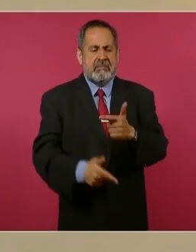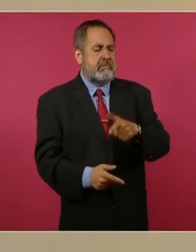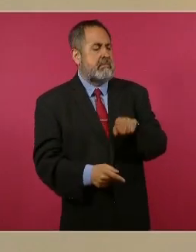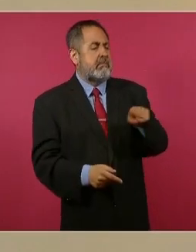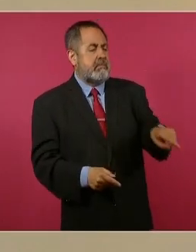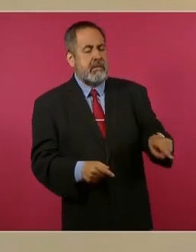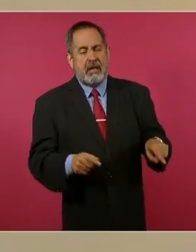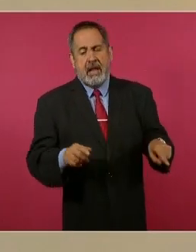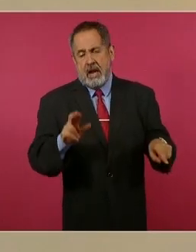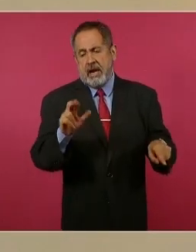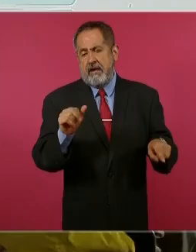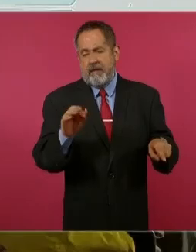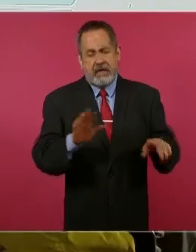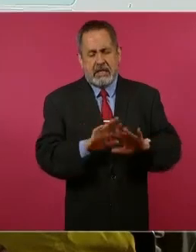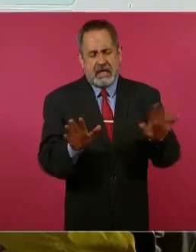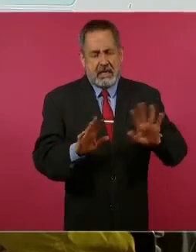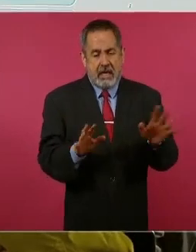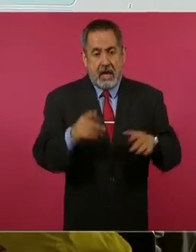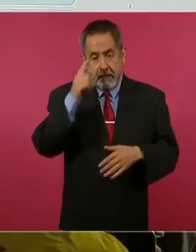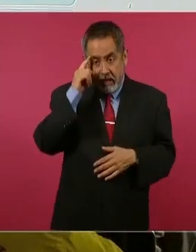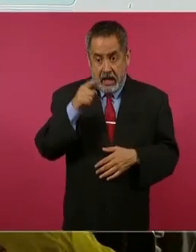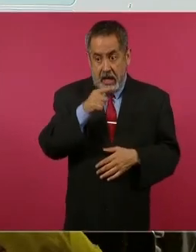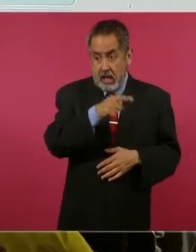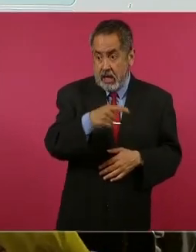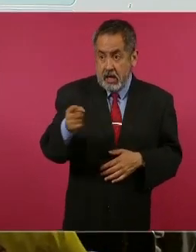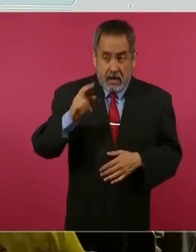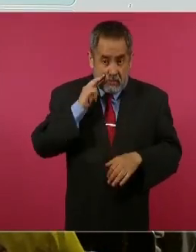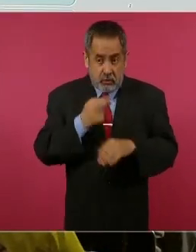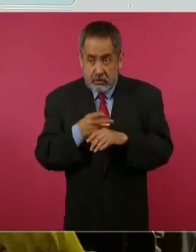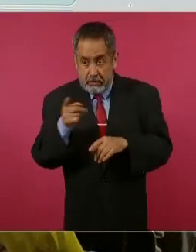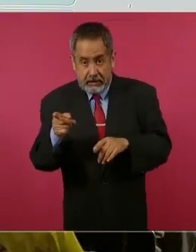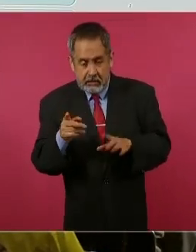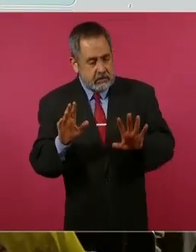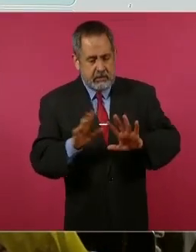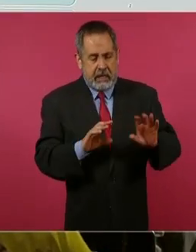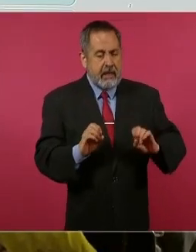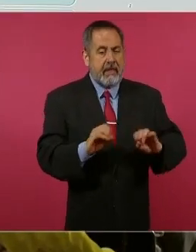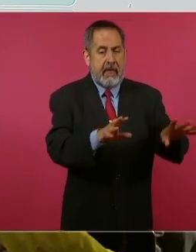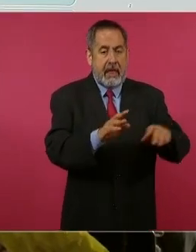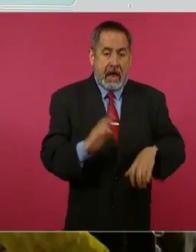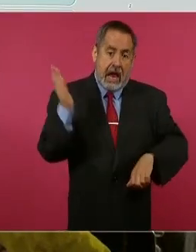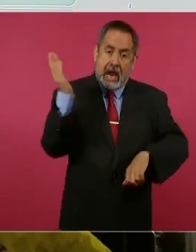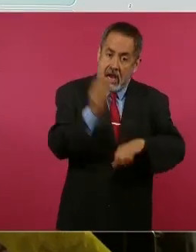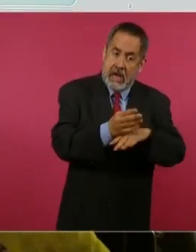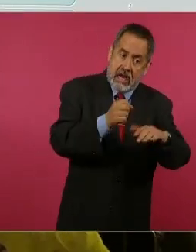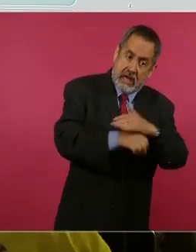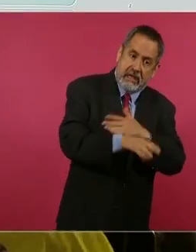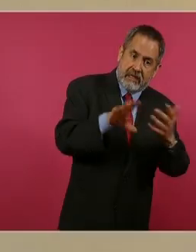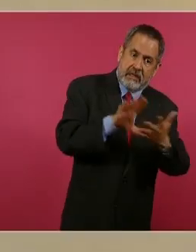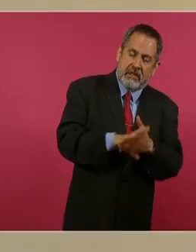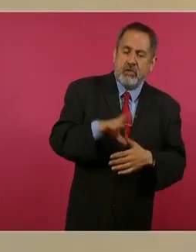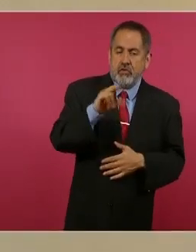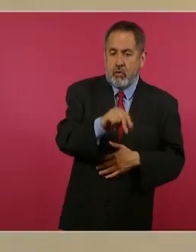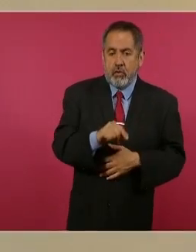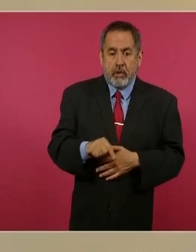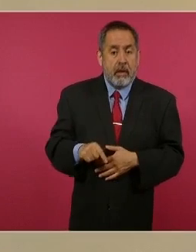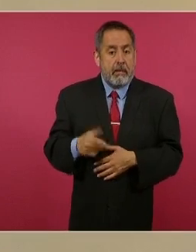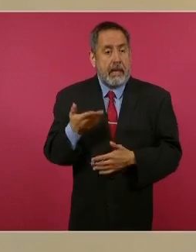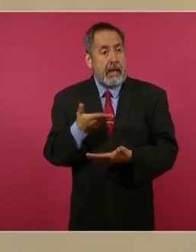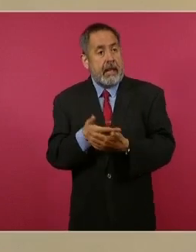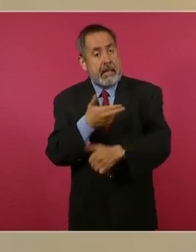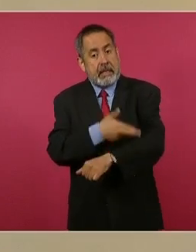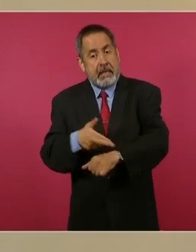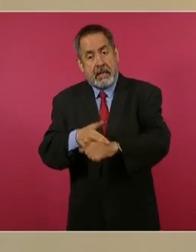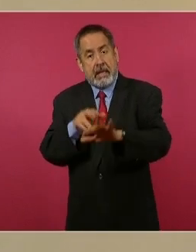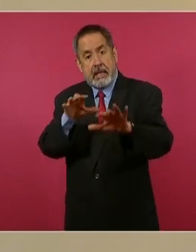para que las autoridades señaladas como responsables se abstengan de ejecutar en su contra la petición de extradición al